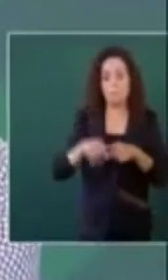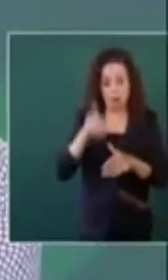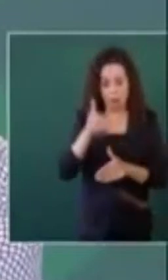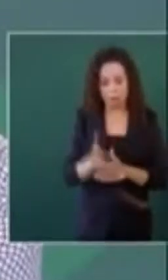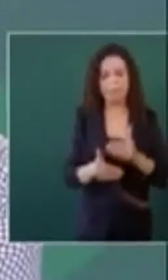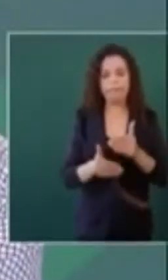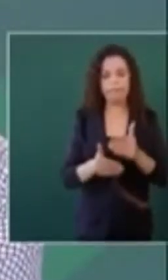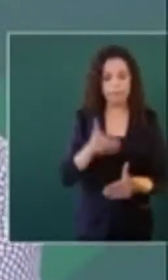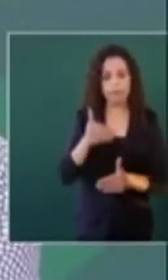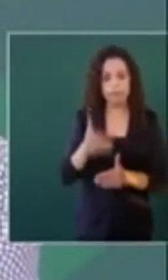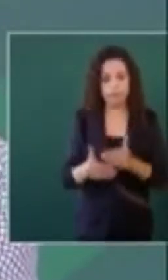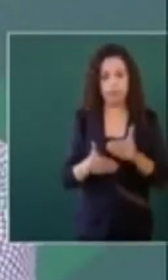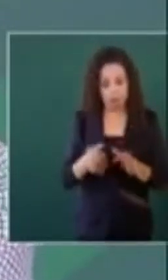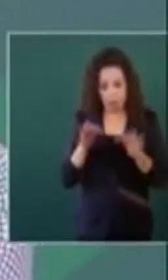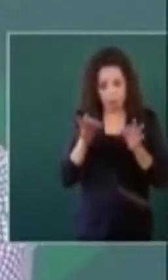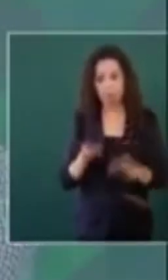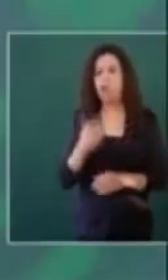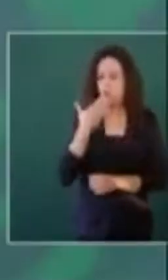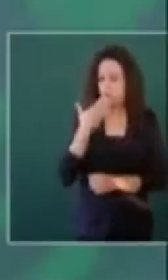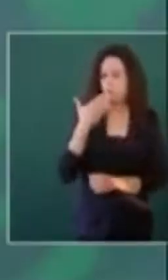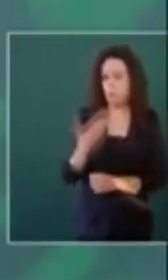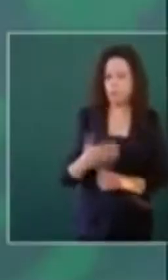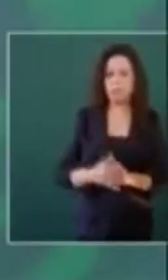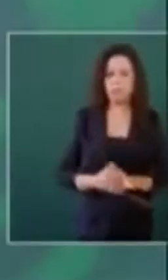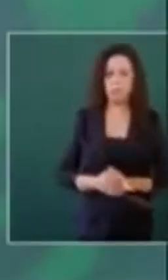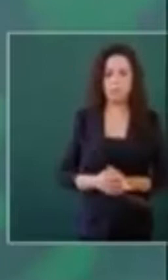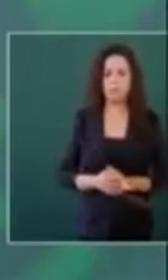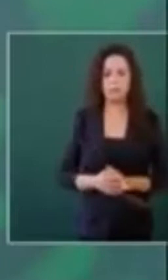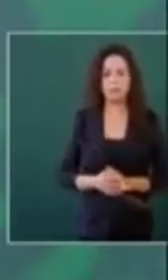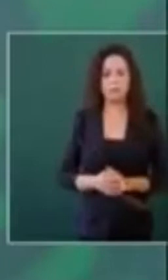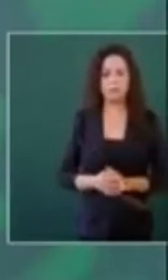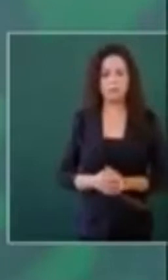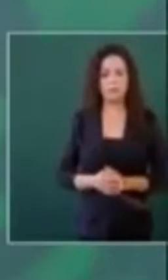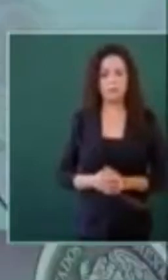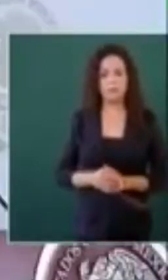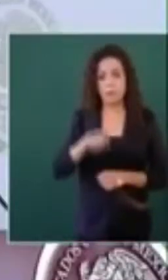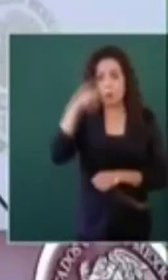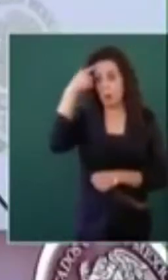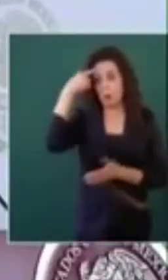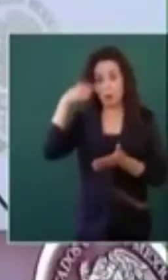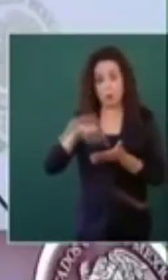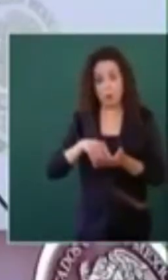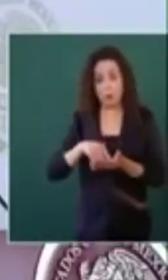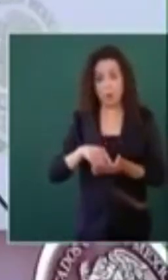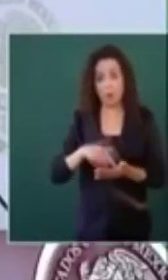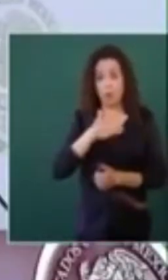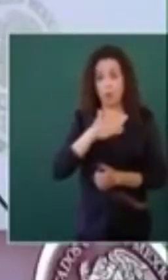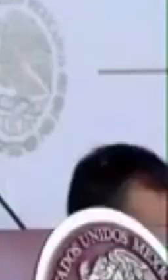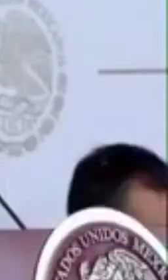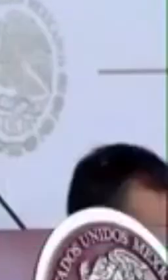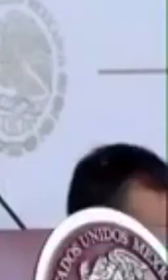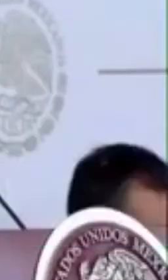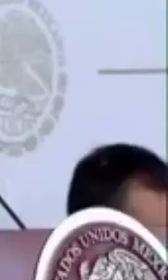que ahorita estábamos comentando del segundo, pues, ¿qué será, informe? Bueno,